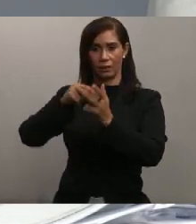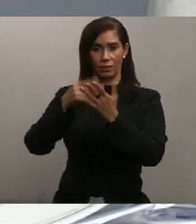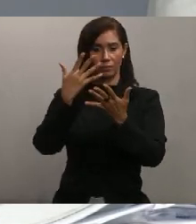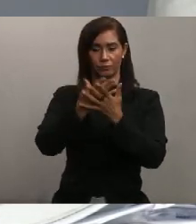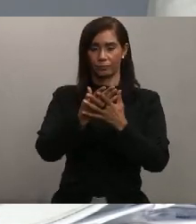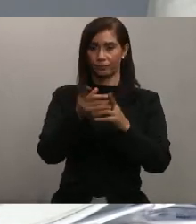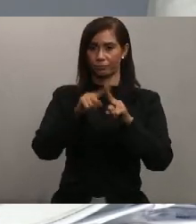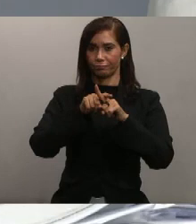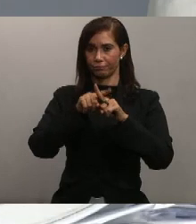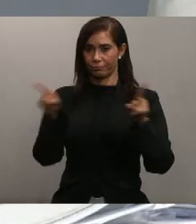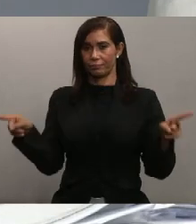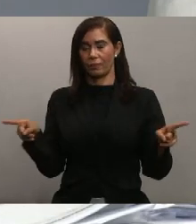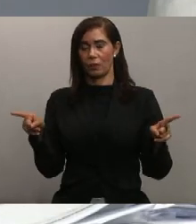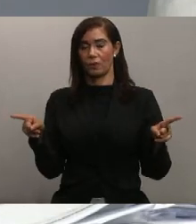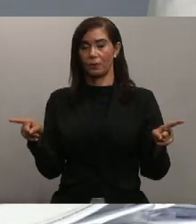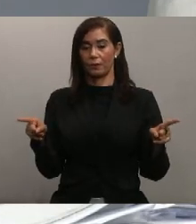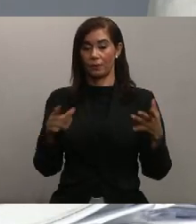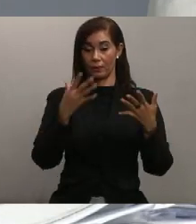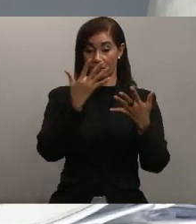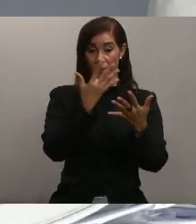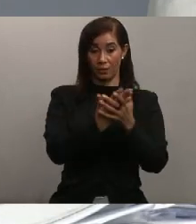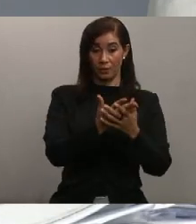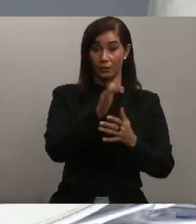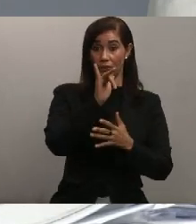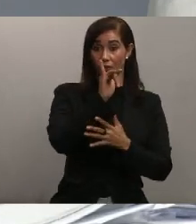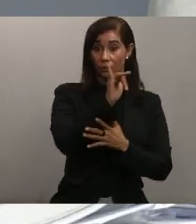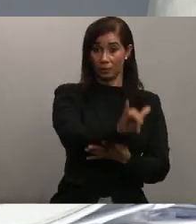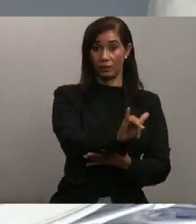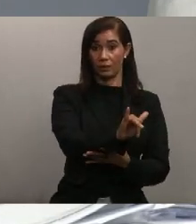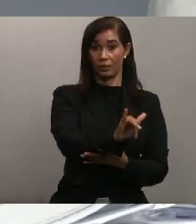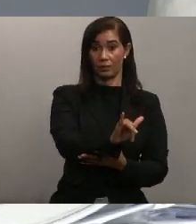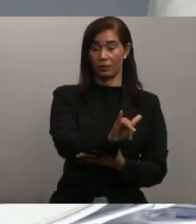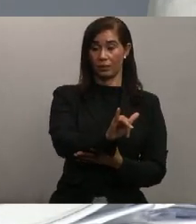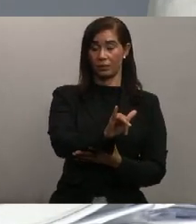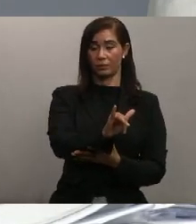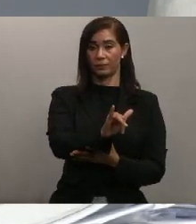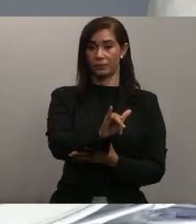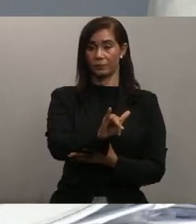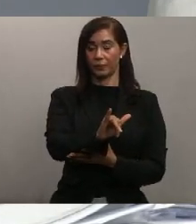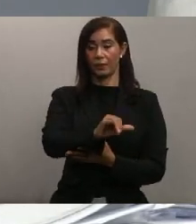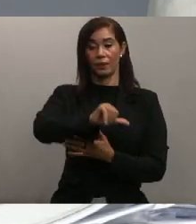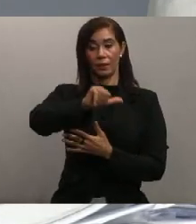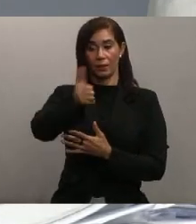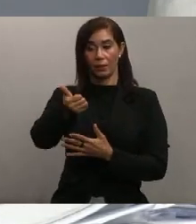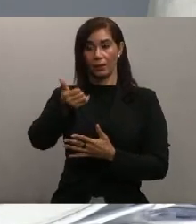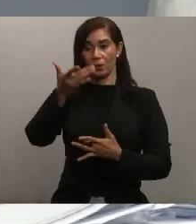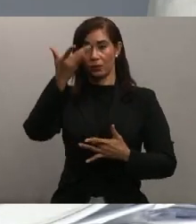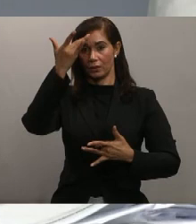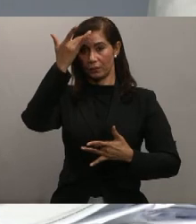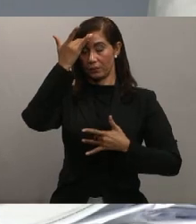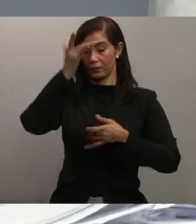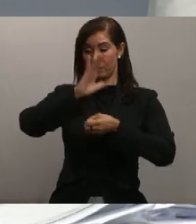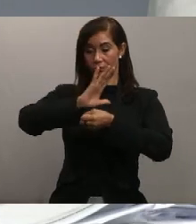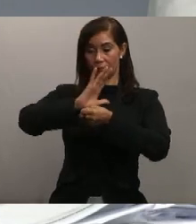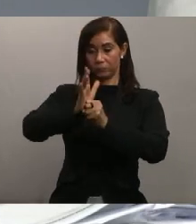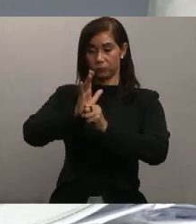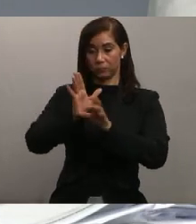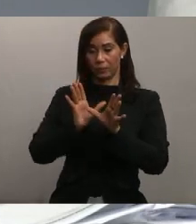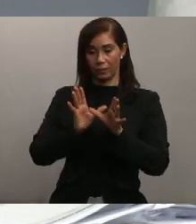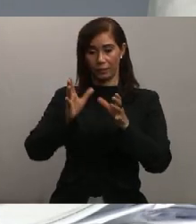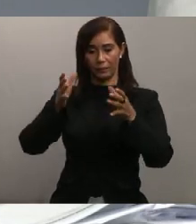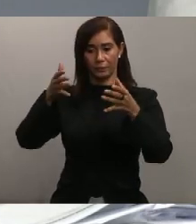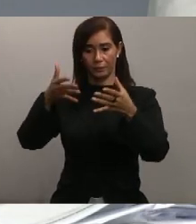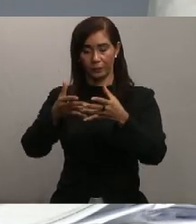Los presos, los privados de libertad están en las cárceles. Y los que están recluidos en los centros